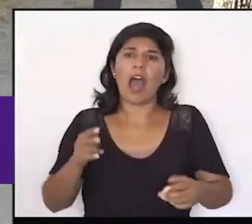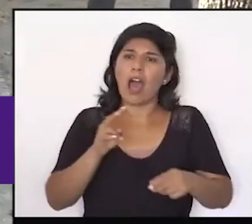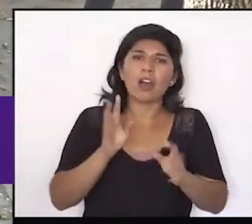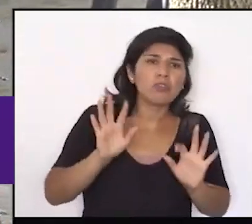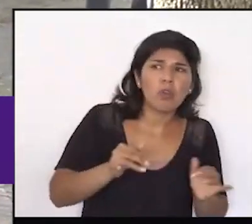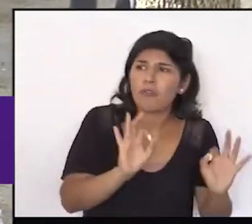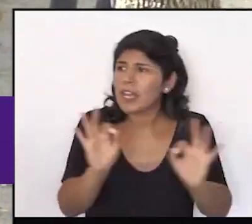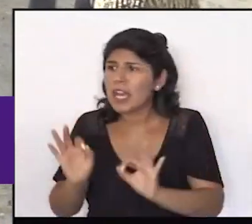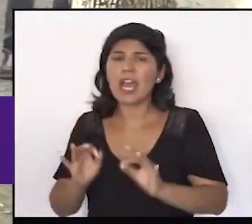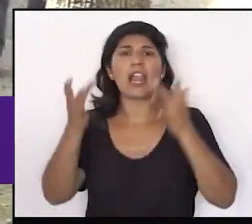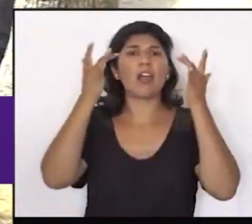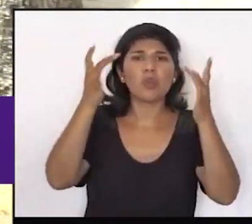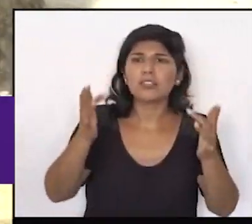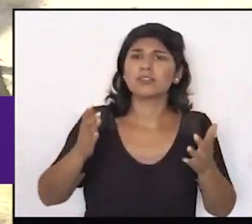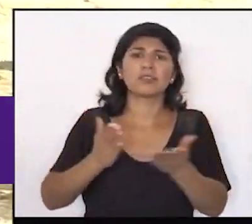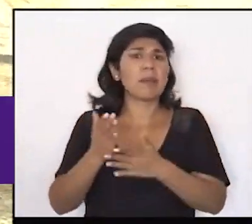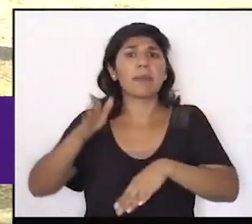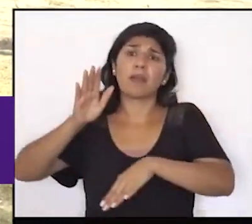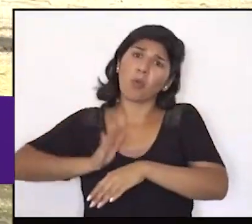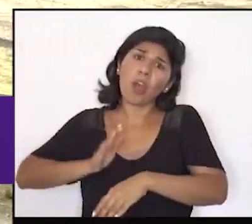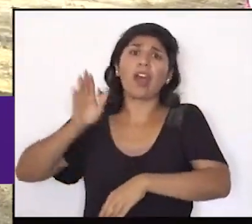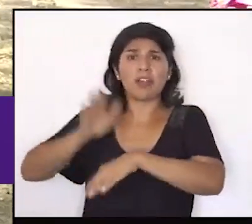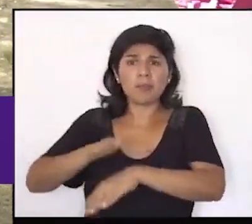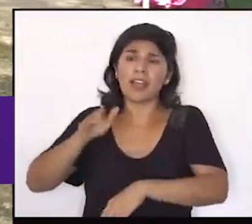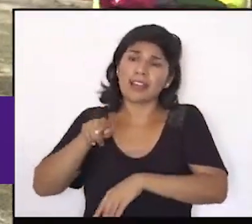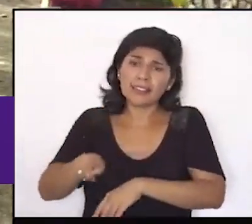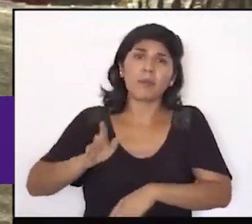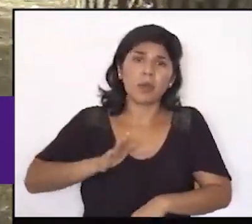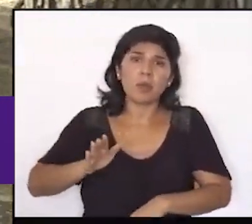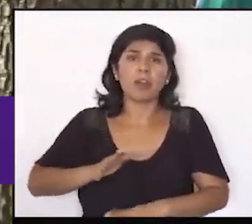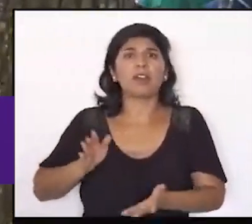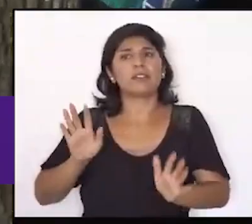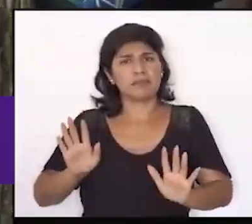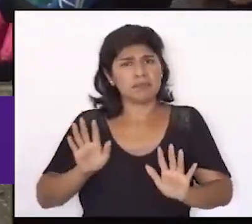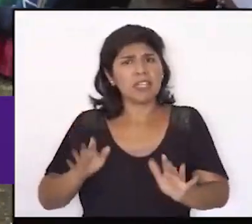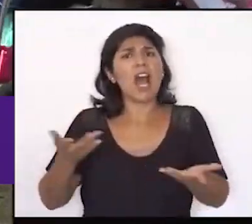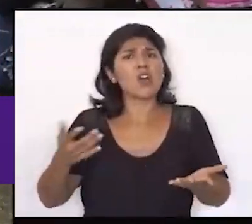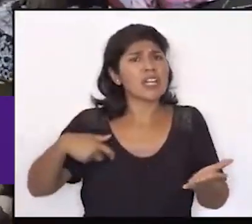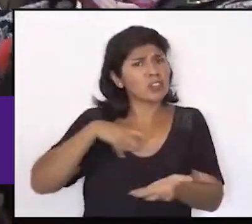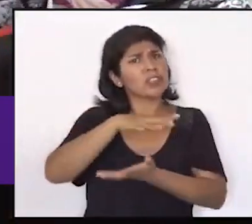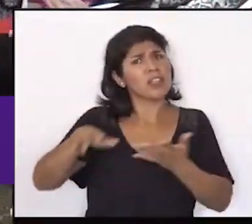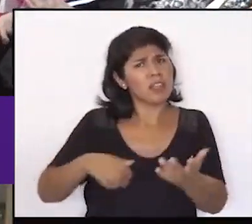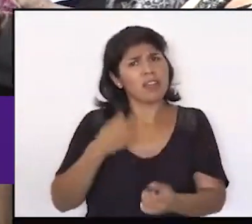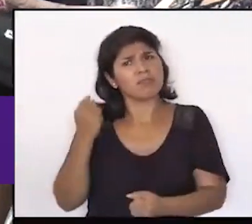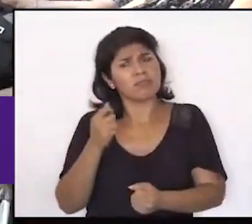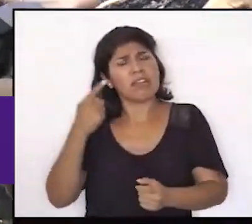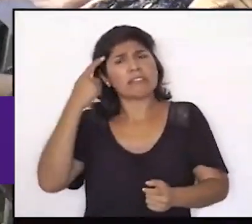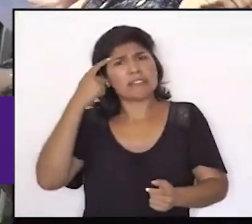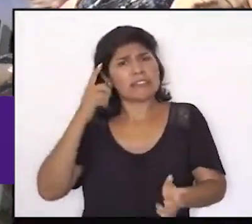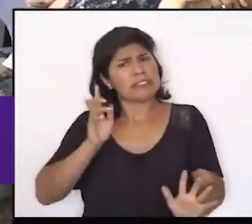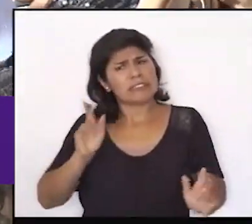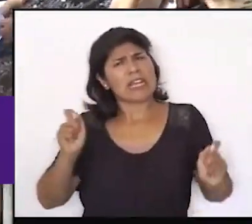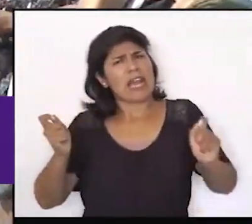de que todo esté funcionando, de la educación. Y bueno, creo que es tiempo de que también la sociedad se